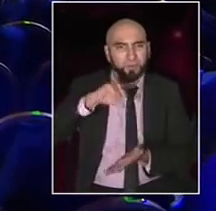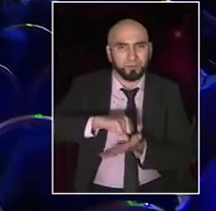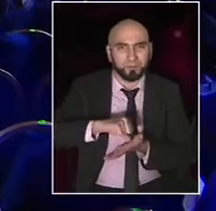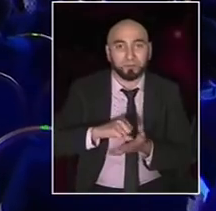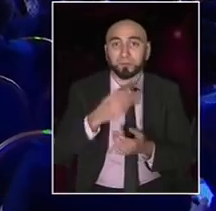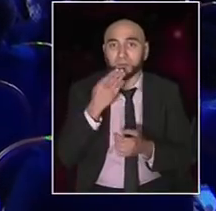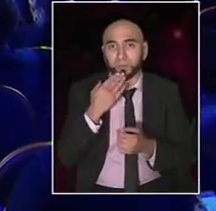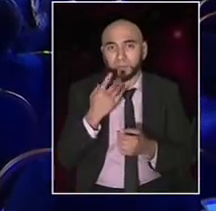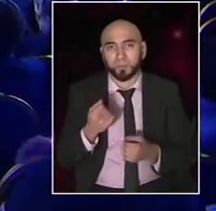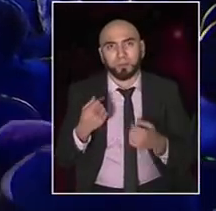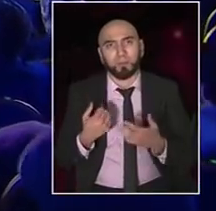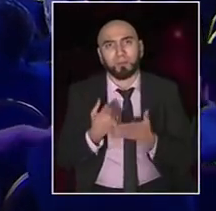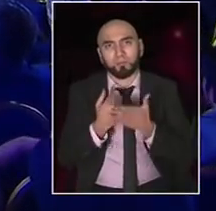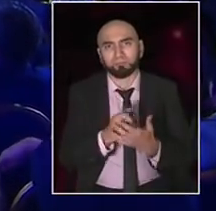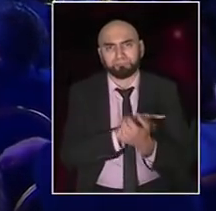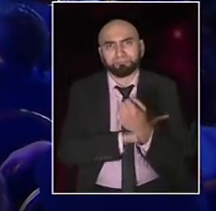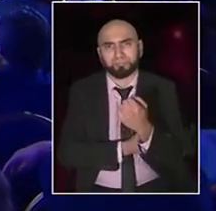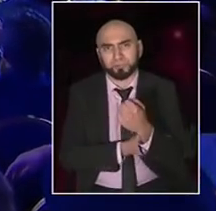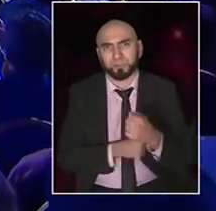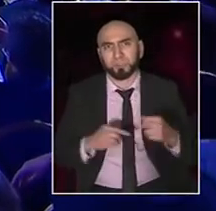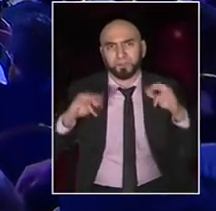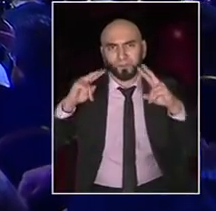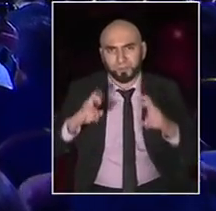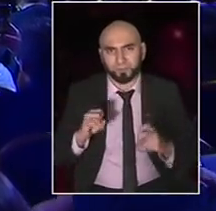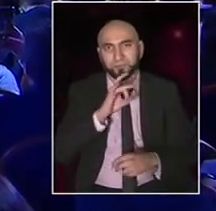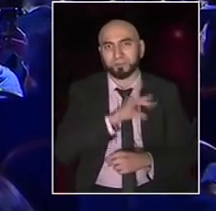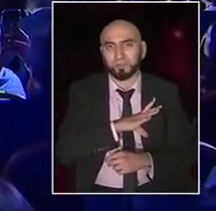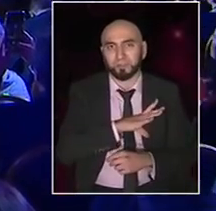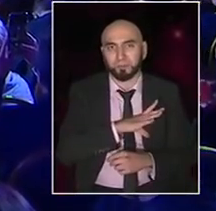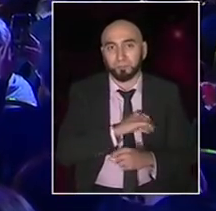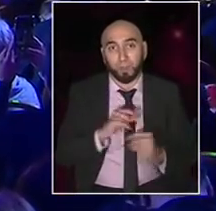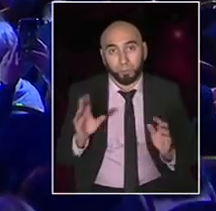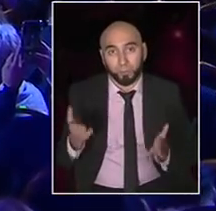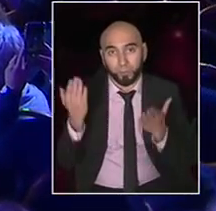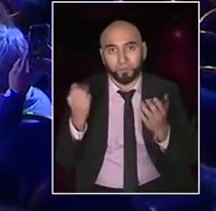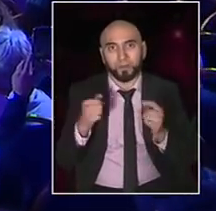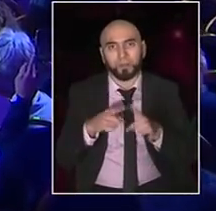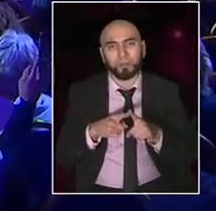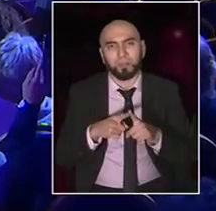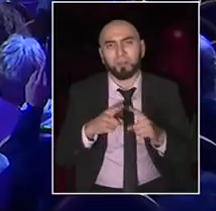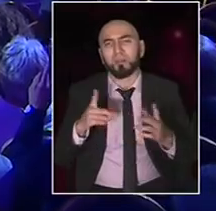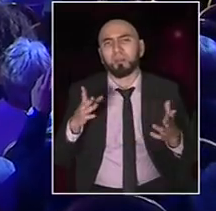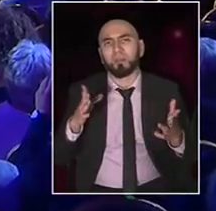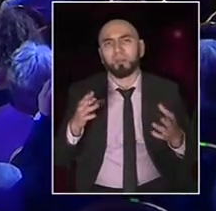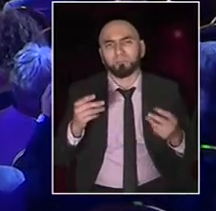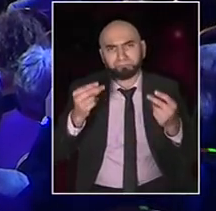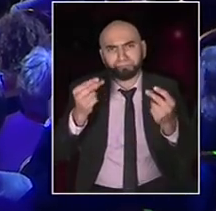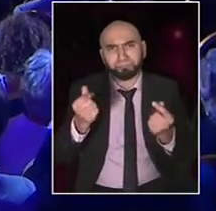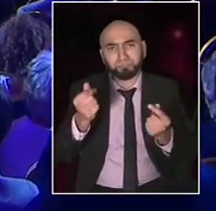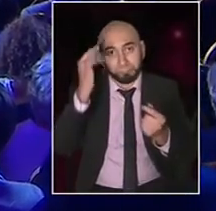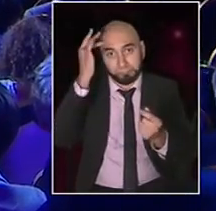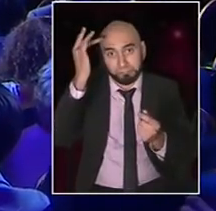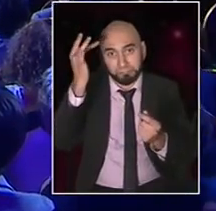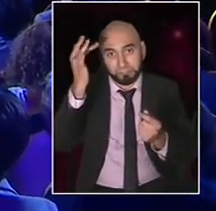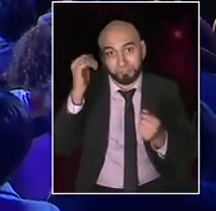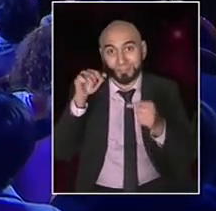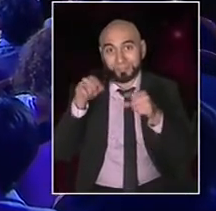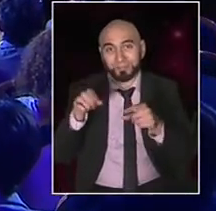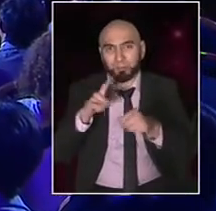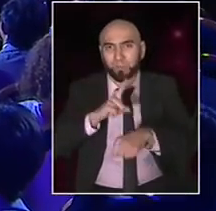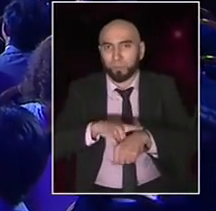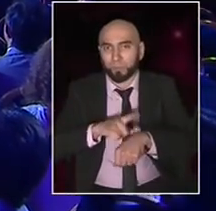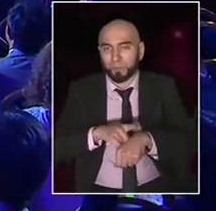el sistema de investigación y desarrollo en Chile, para promover de manera audaz ese esquivo e indomable momento